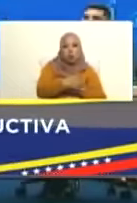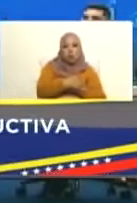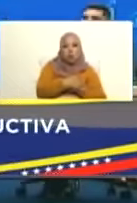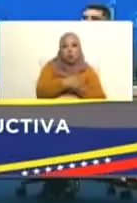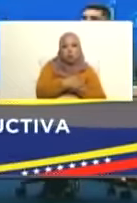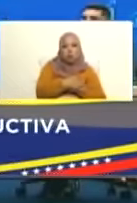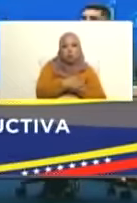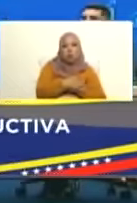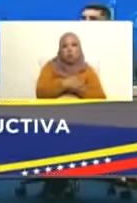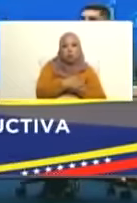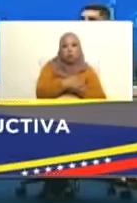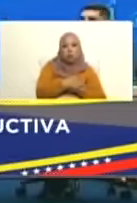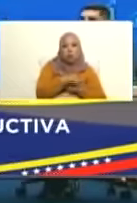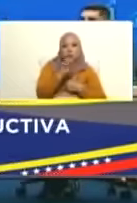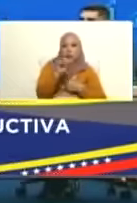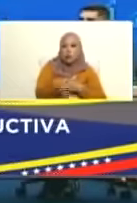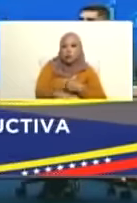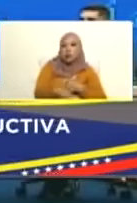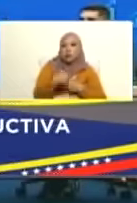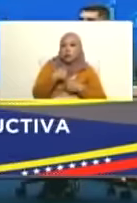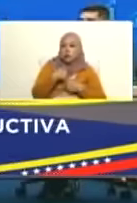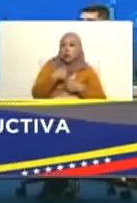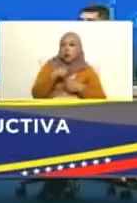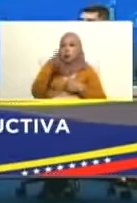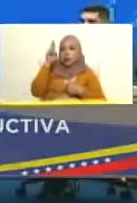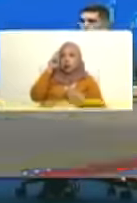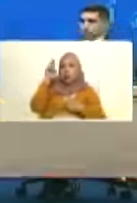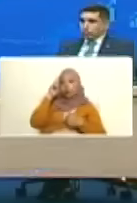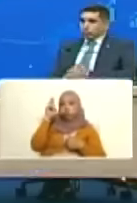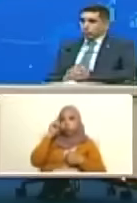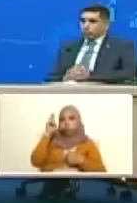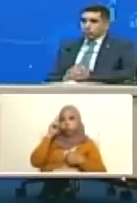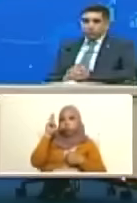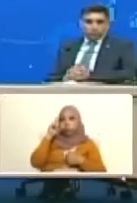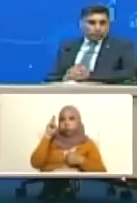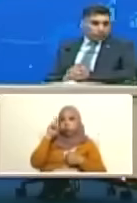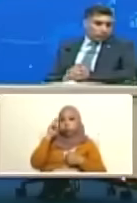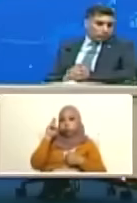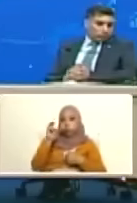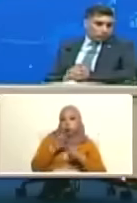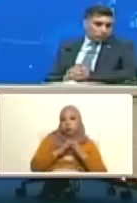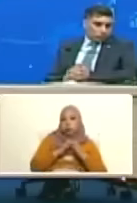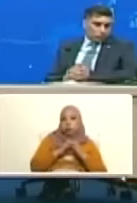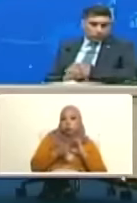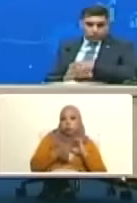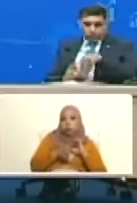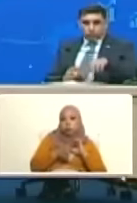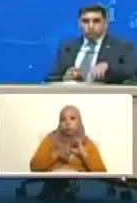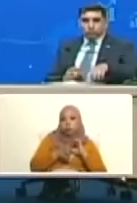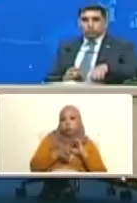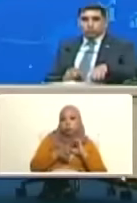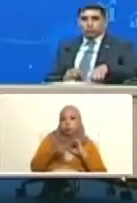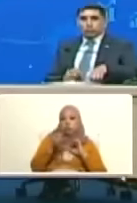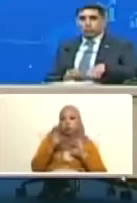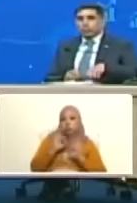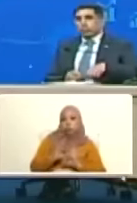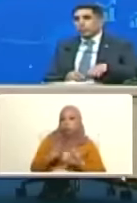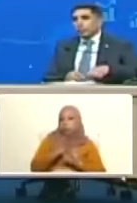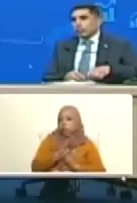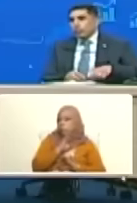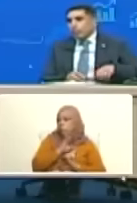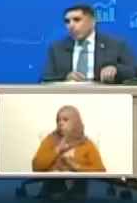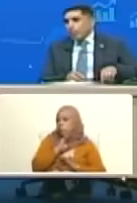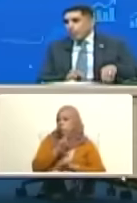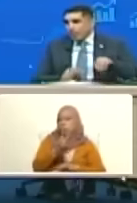Tiene lo cierto, ¿verdad? Sí. Y bueno, un señor por allá le dio un paro cardíaco, un ataque al miocardio, una cosa. Se había